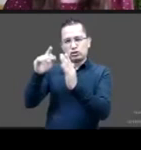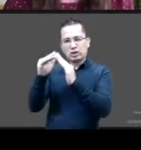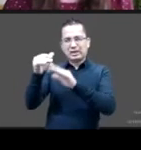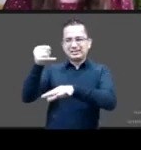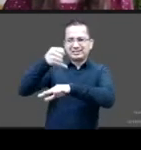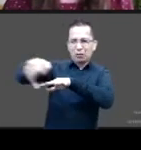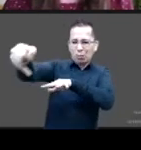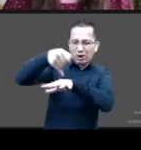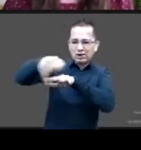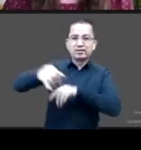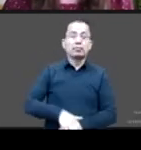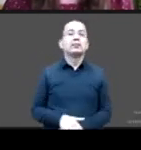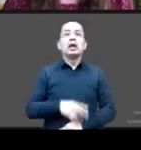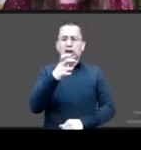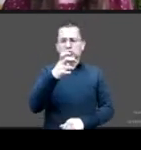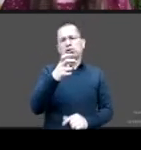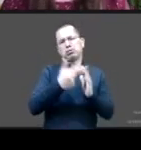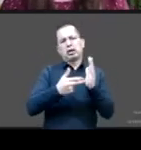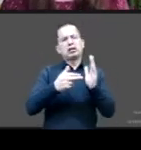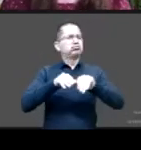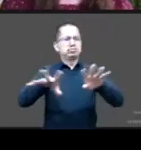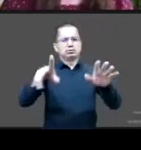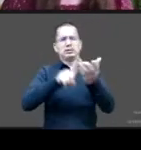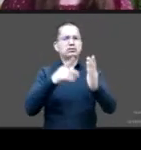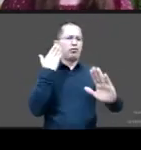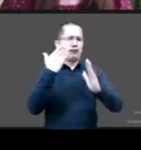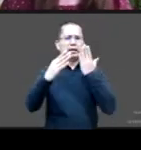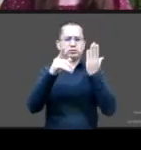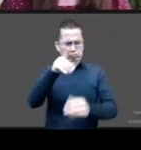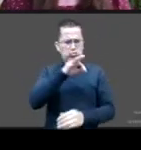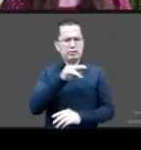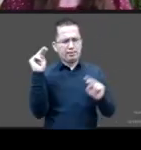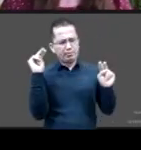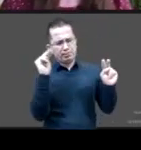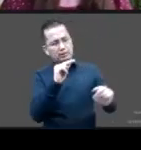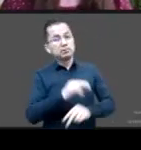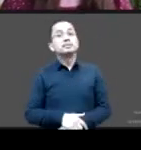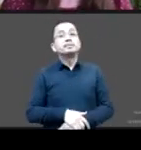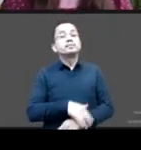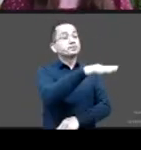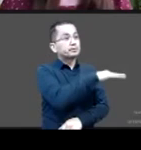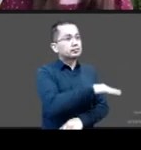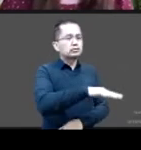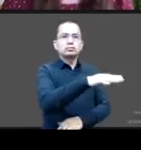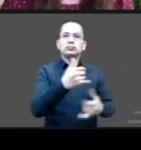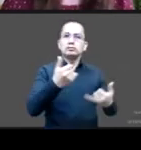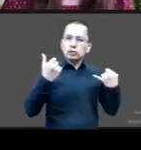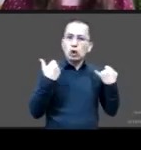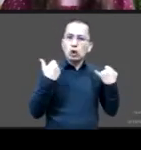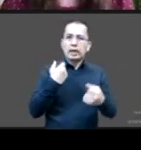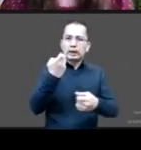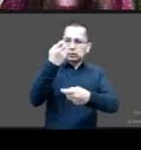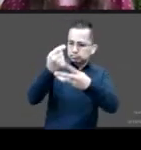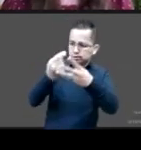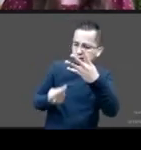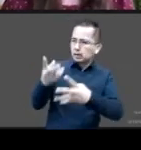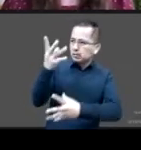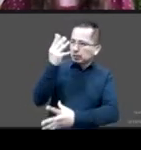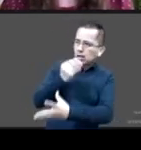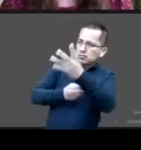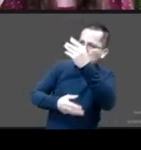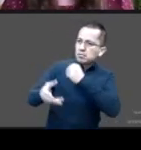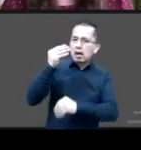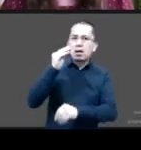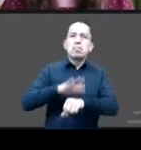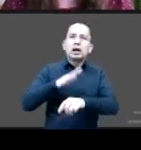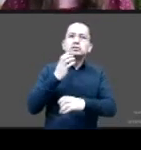efectivamente tenido la oportunidad de aprender nuevas cosas con esta visión de compartirlo después en sus comunidades en sus